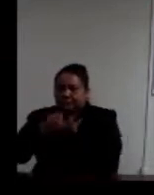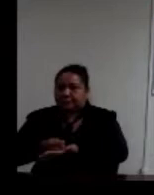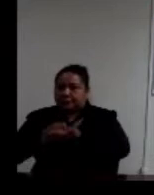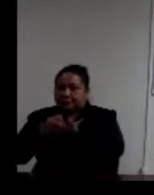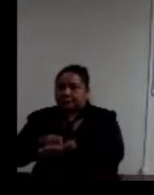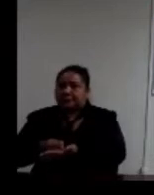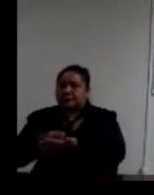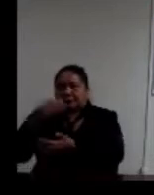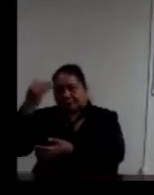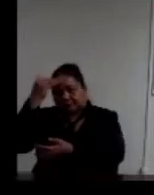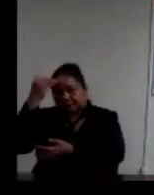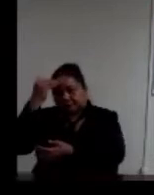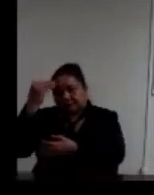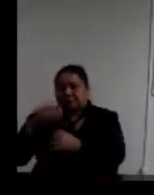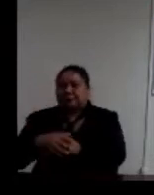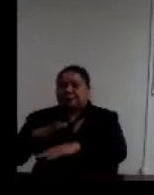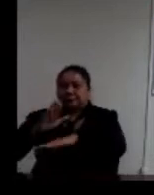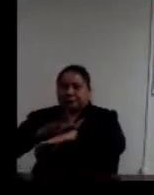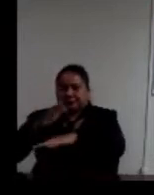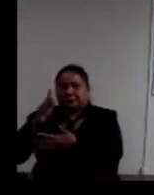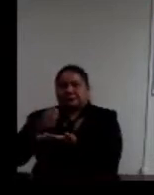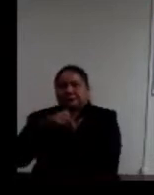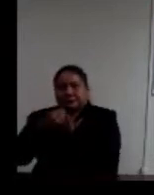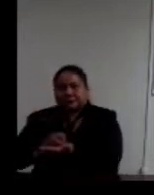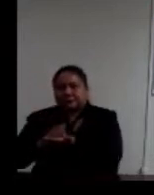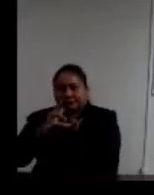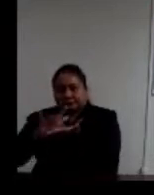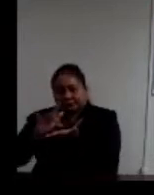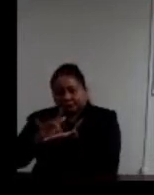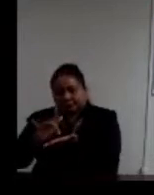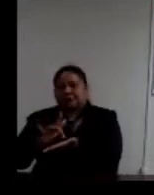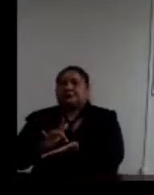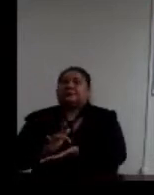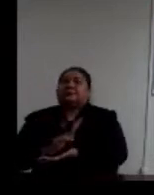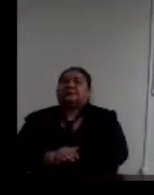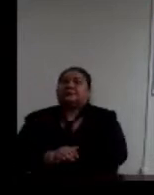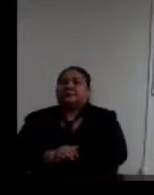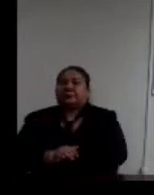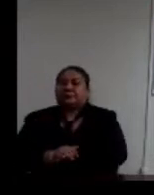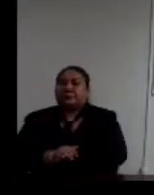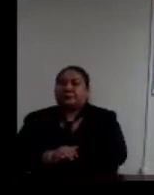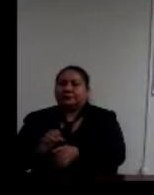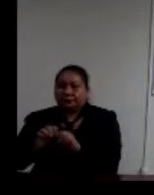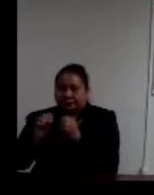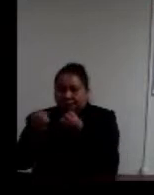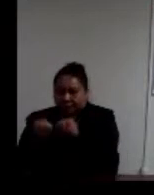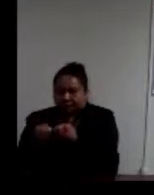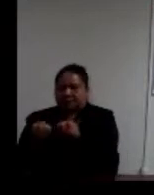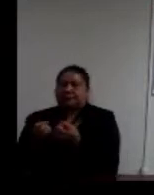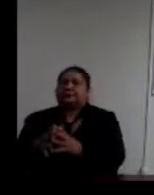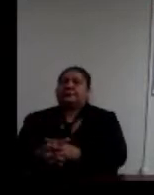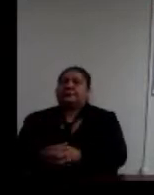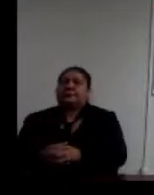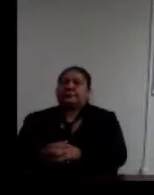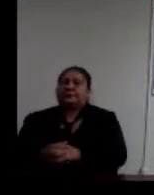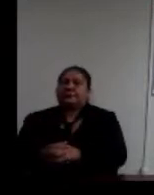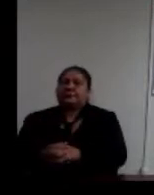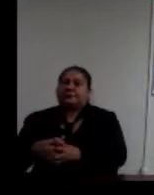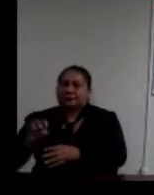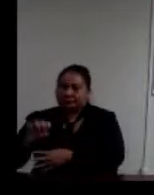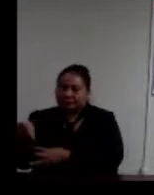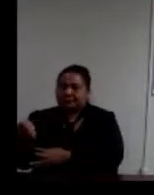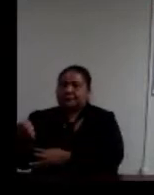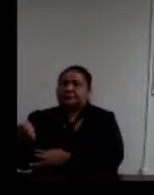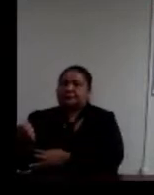rehabilitación cognitiva más la terapia de apoyo en un salón, en el aula.